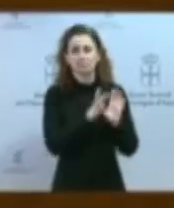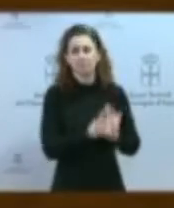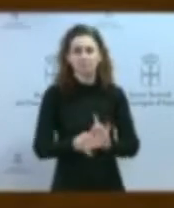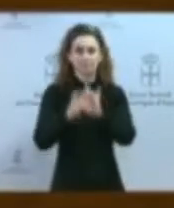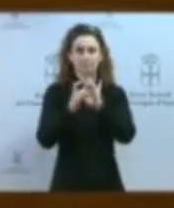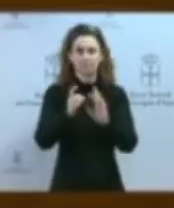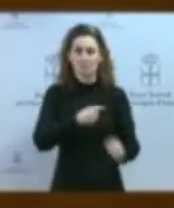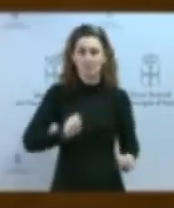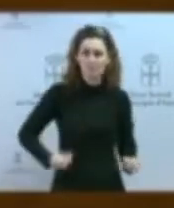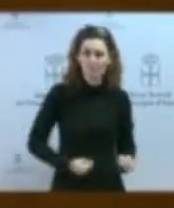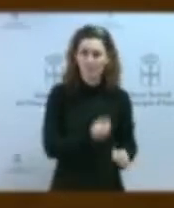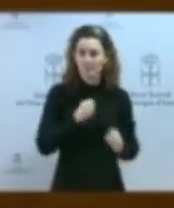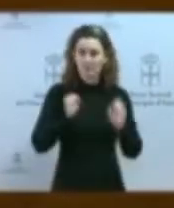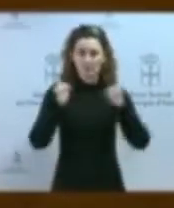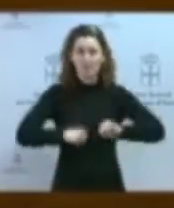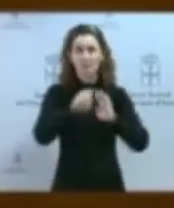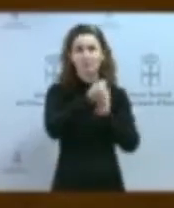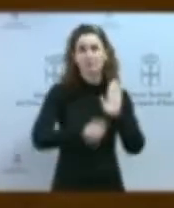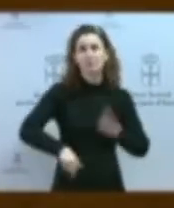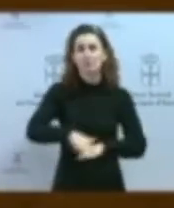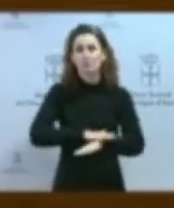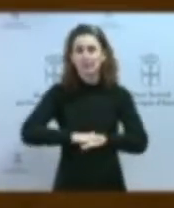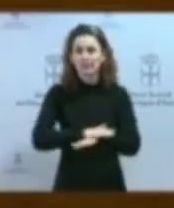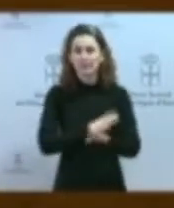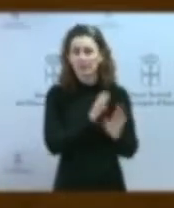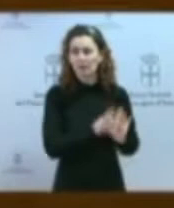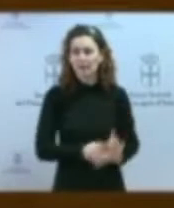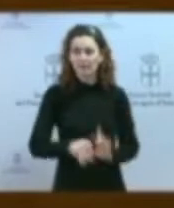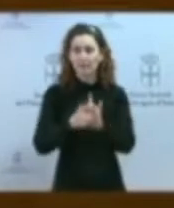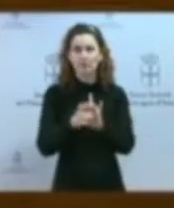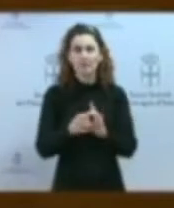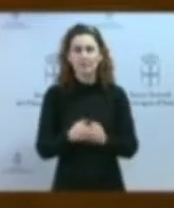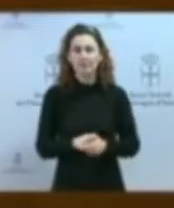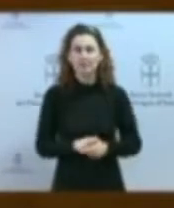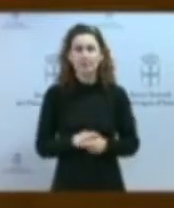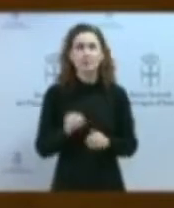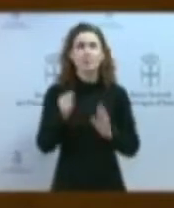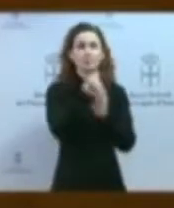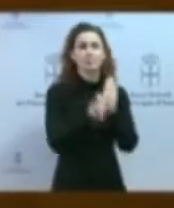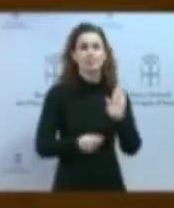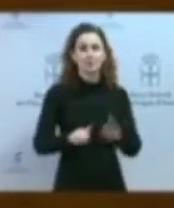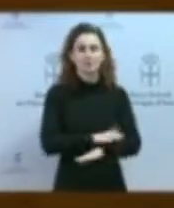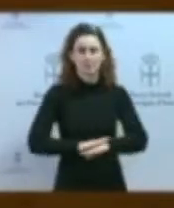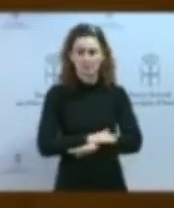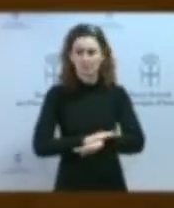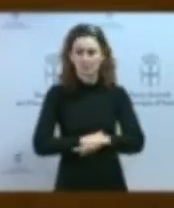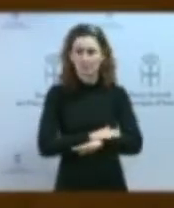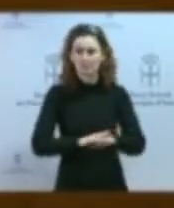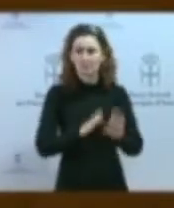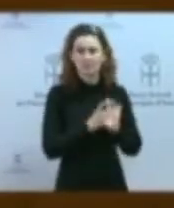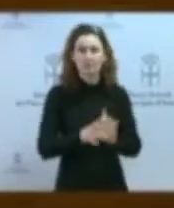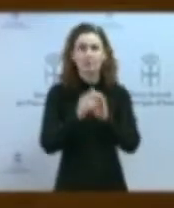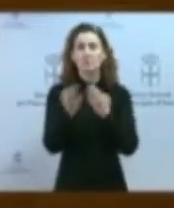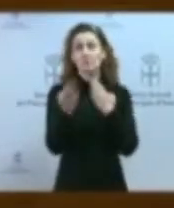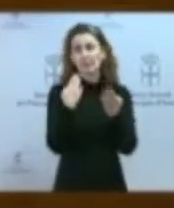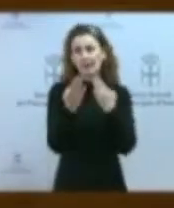básicos. Unos principios básicos que han llevado a un diálogo, a disposición a ceder y a empatía,